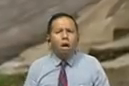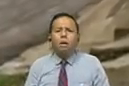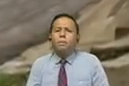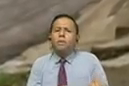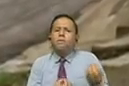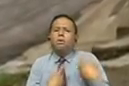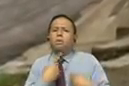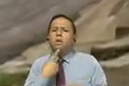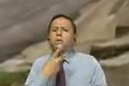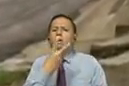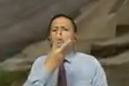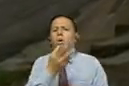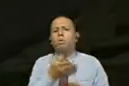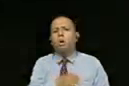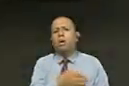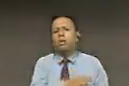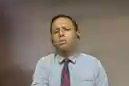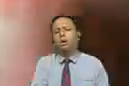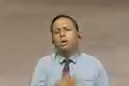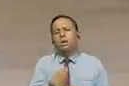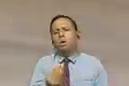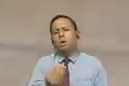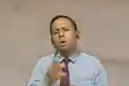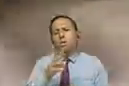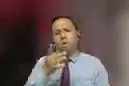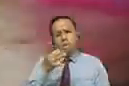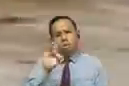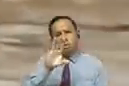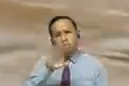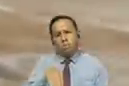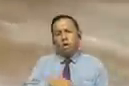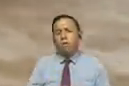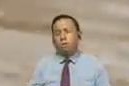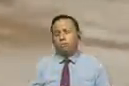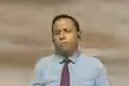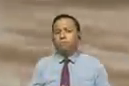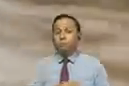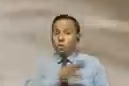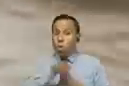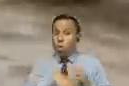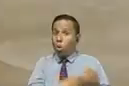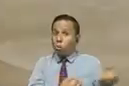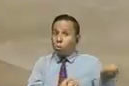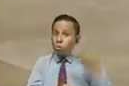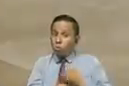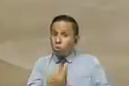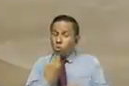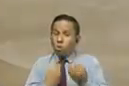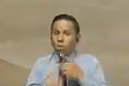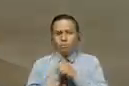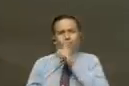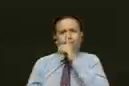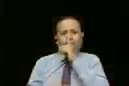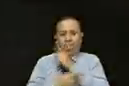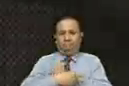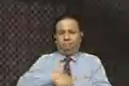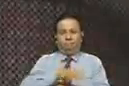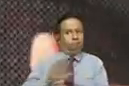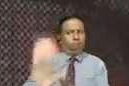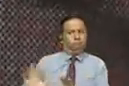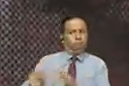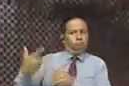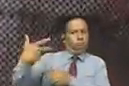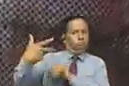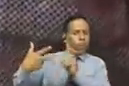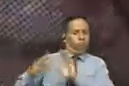hay dos fallecidos menores de edad. No todos se animan a hablar porque dicen que de los crímenes todos se cuidan la lengua. Aún